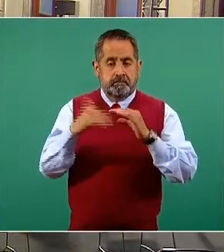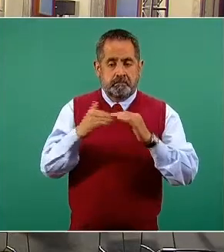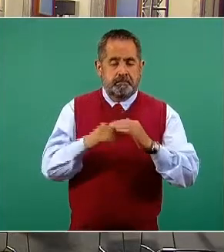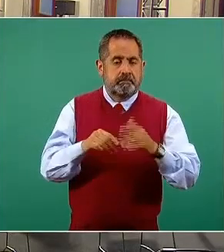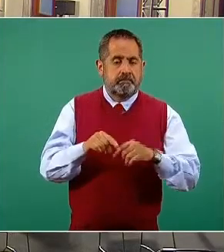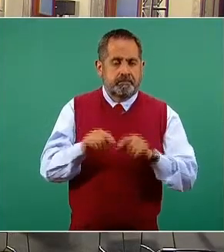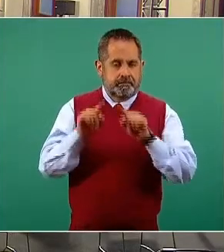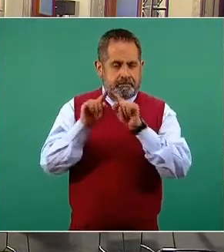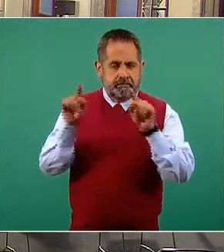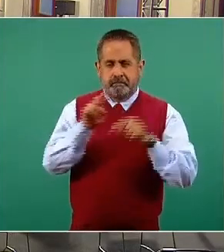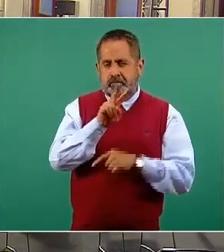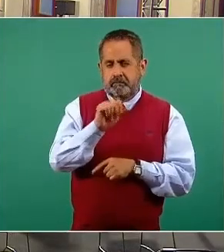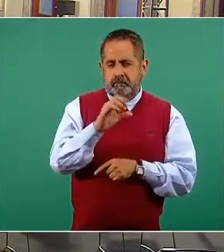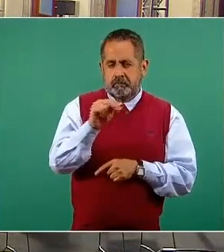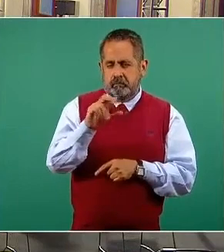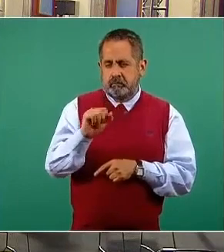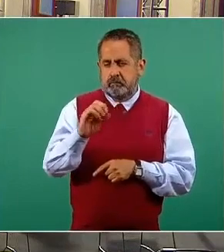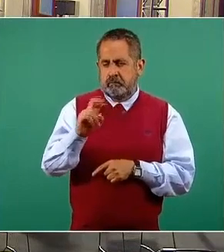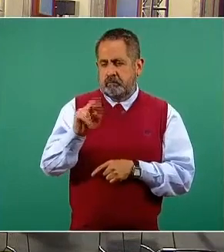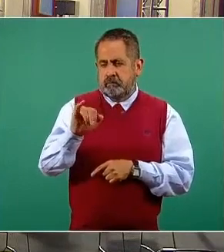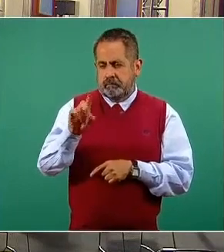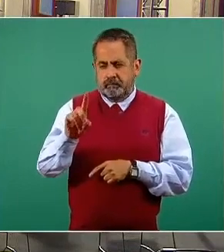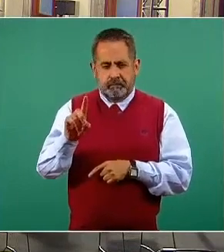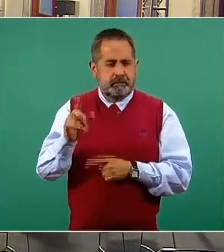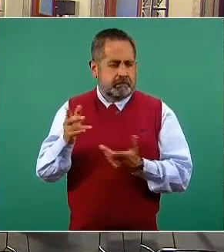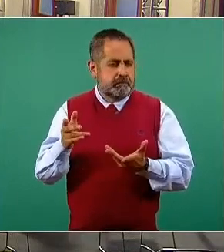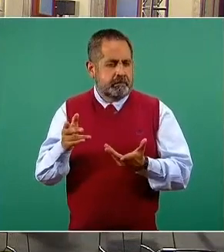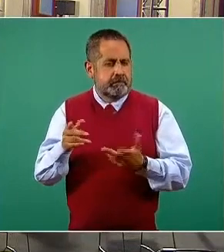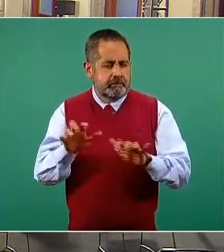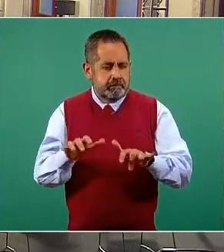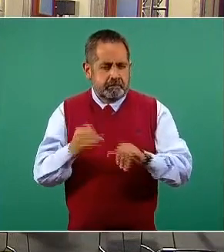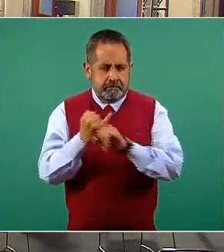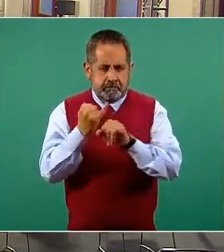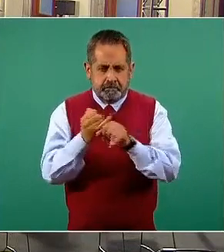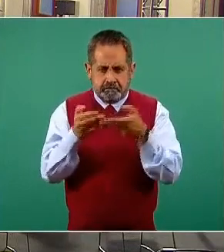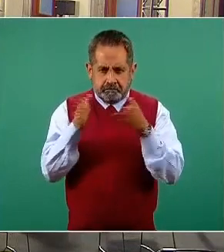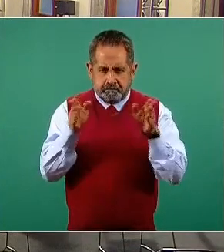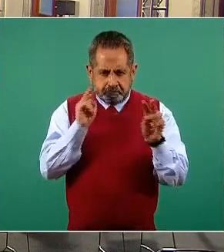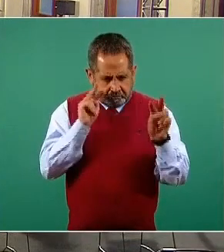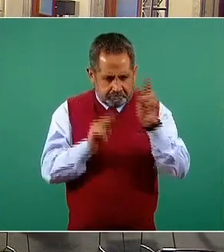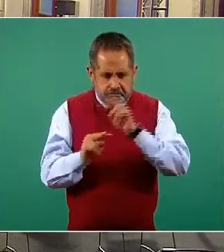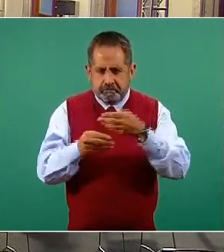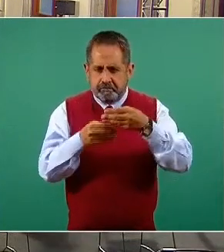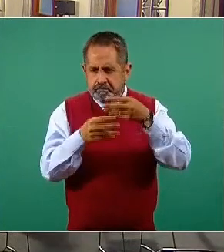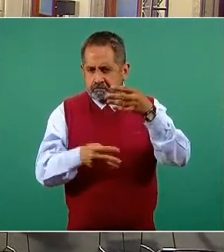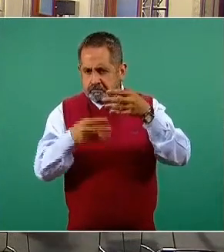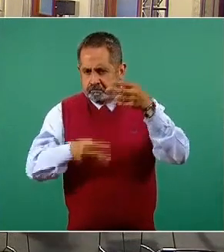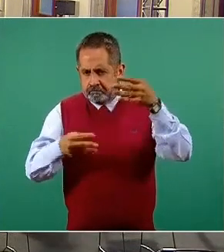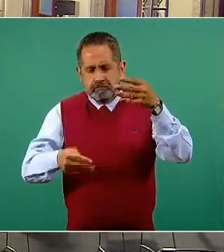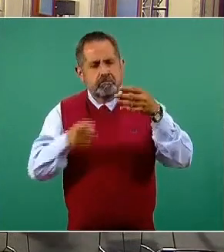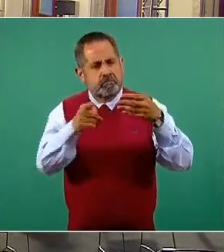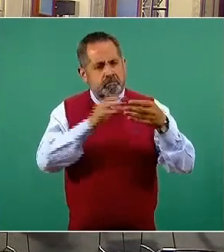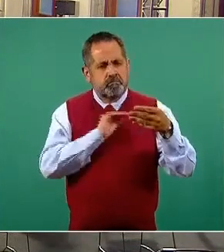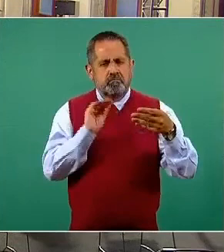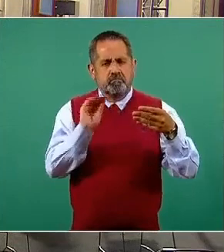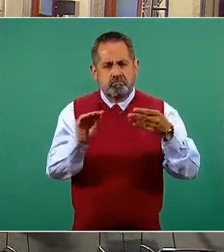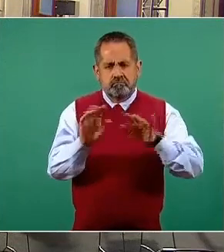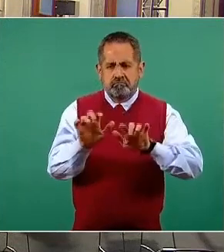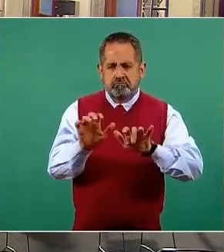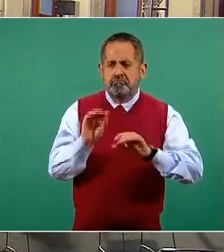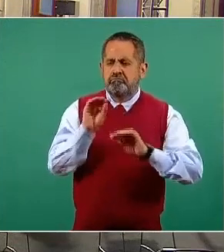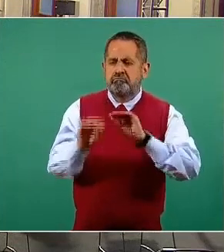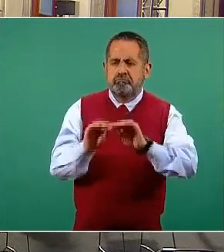vacunacovid.gov.mx, también hay un amplio paquete de información y hay un buzón donde usted puede